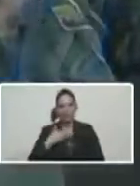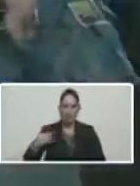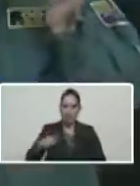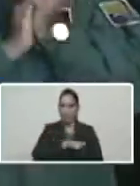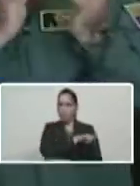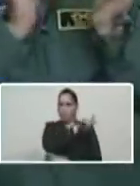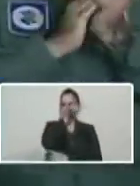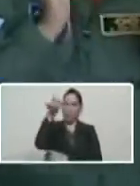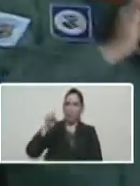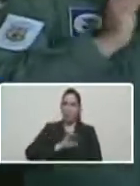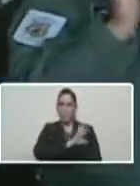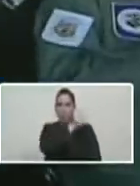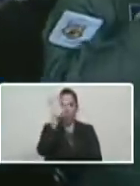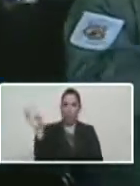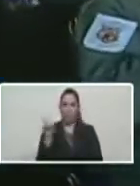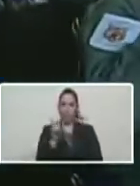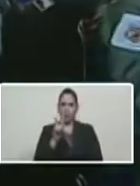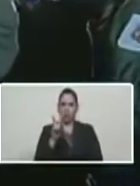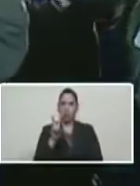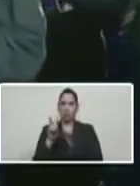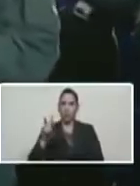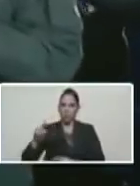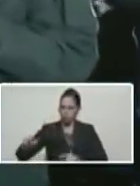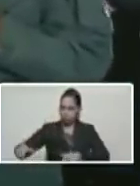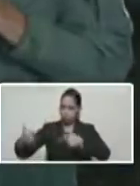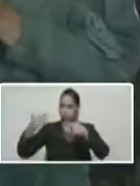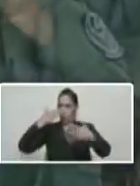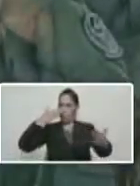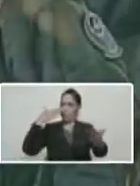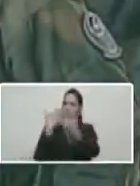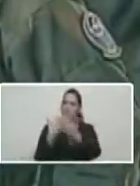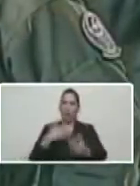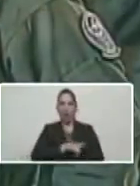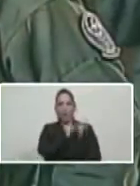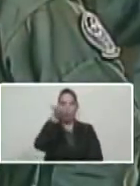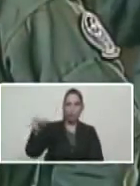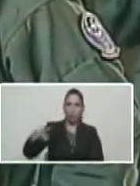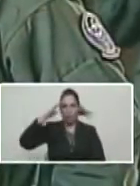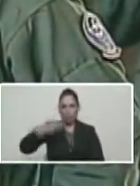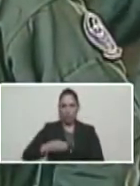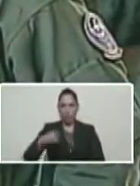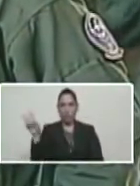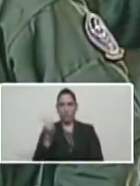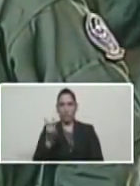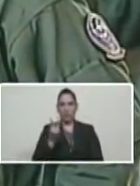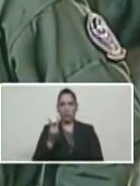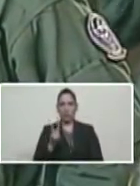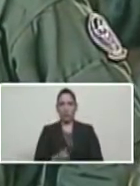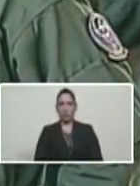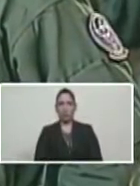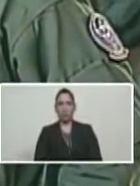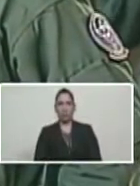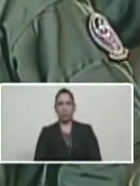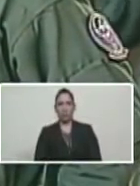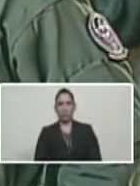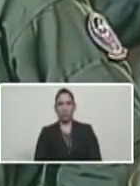cielos venezolanos y se encontraron de frente con la aviación militar bolivariana.